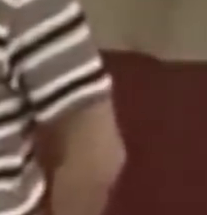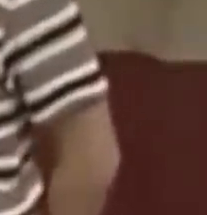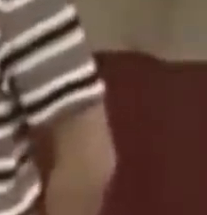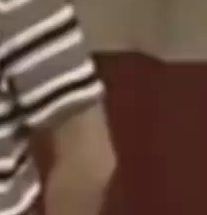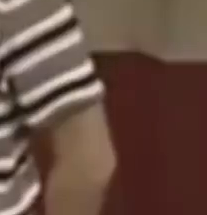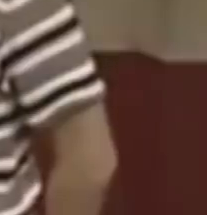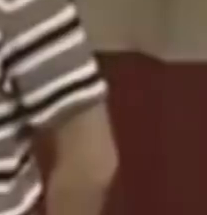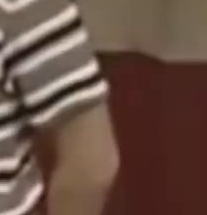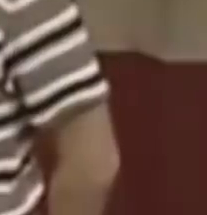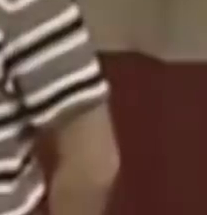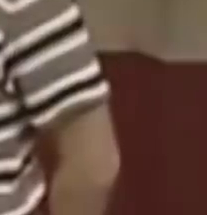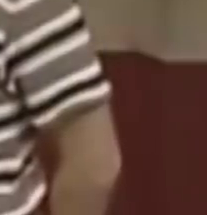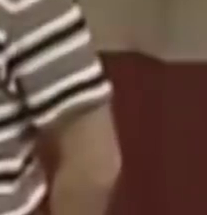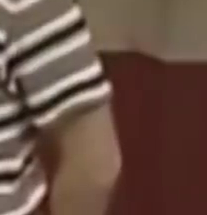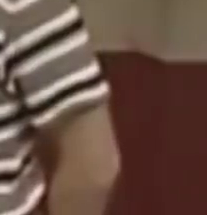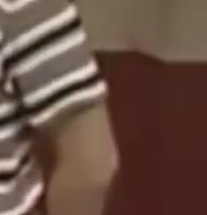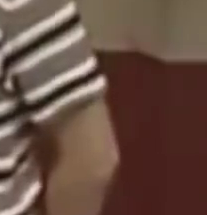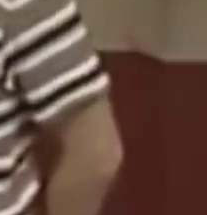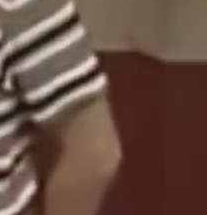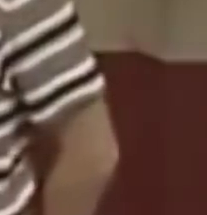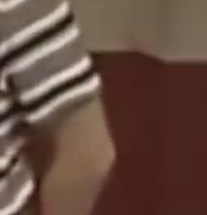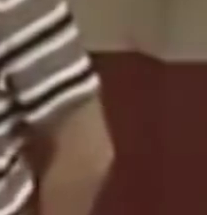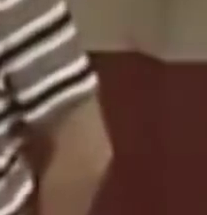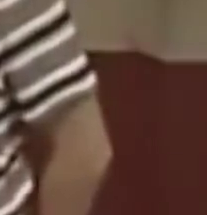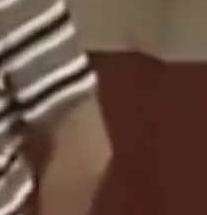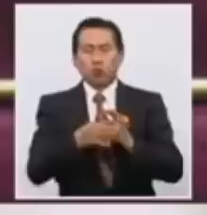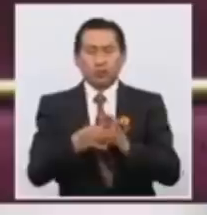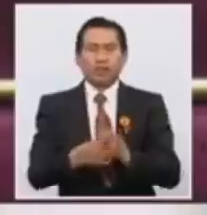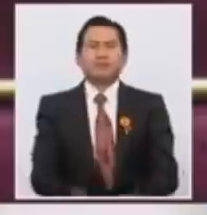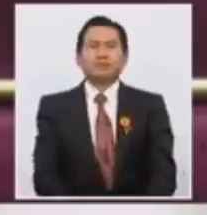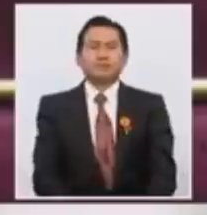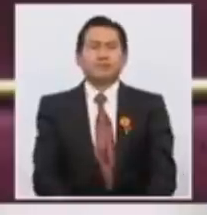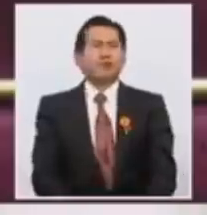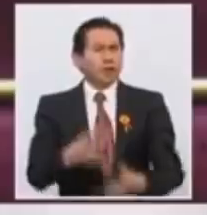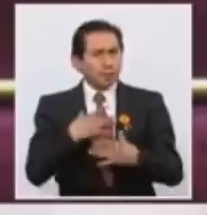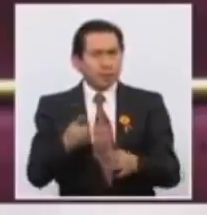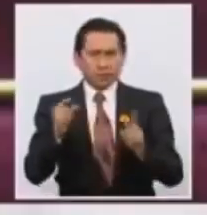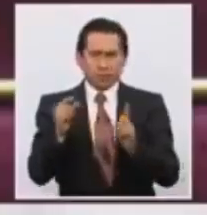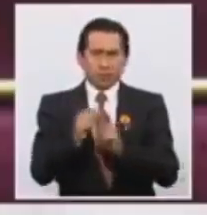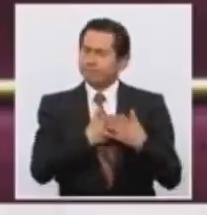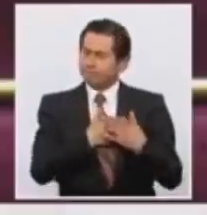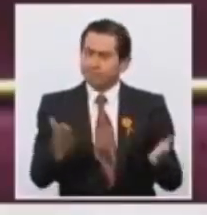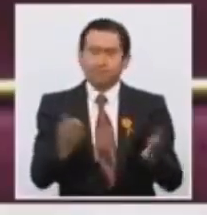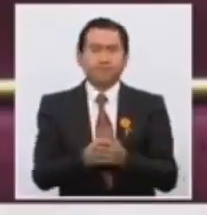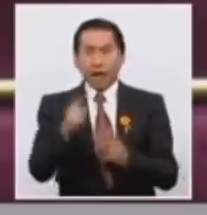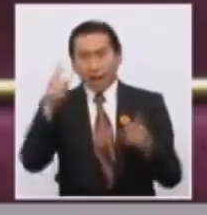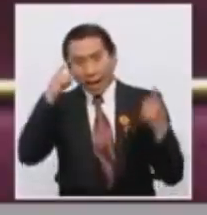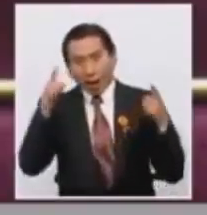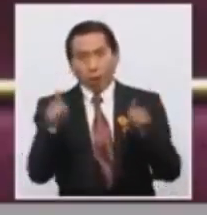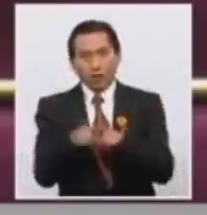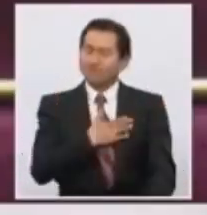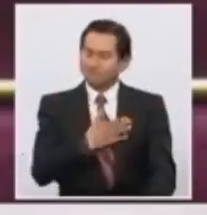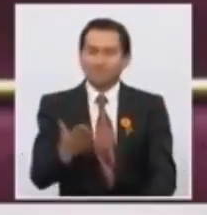un hermoso pueblecito con crepúsculo ser regular me gusta la palabra solidaridad me gusta